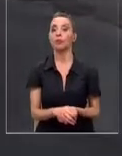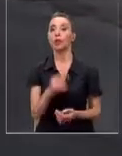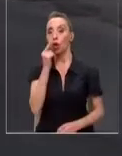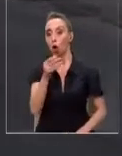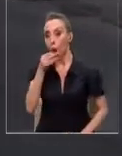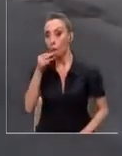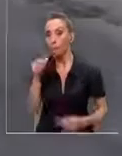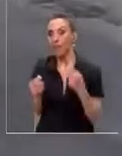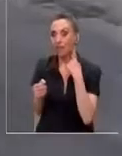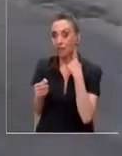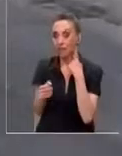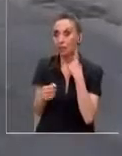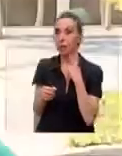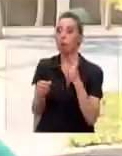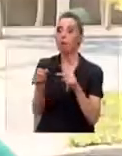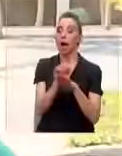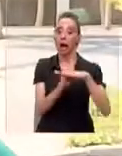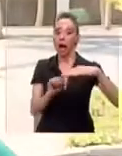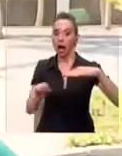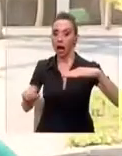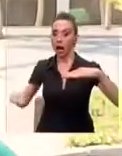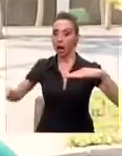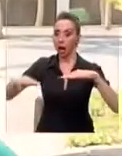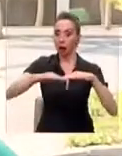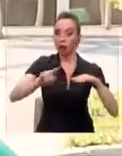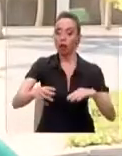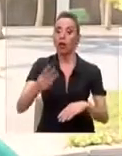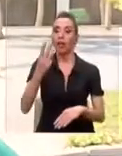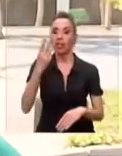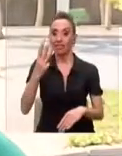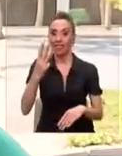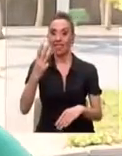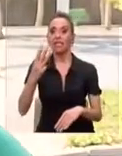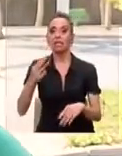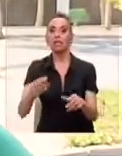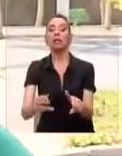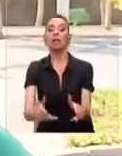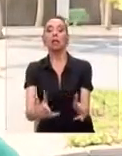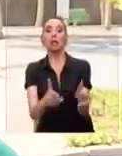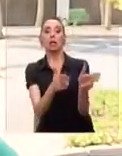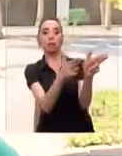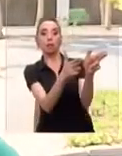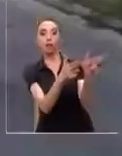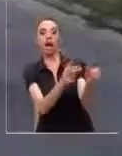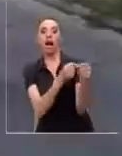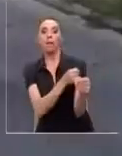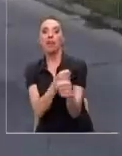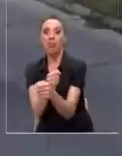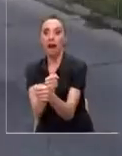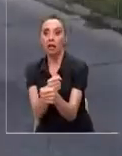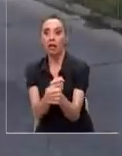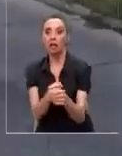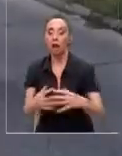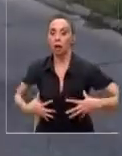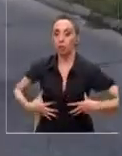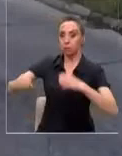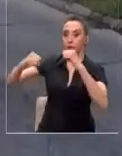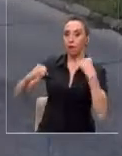Bajaron 3 individuos con revólver, metralleta y les quitaron los bolsos y el vehículo